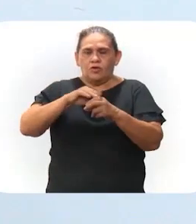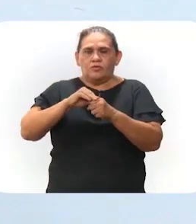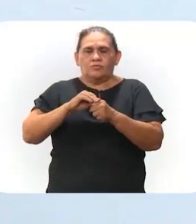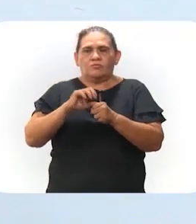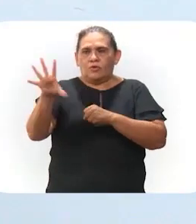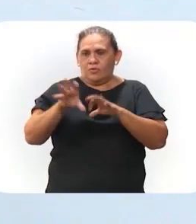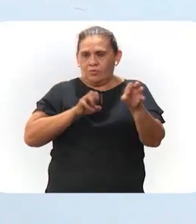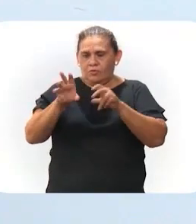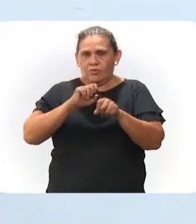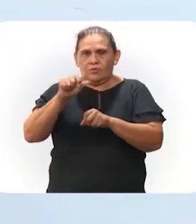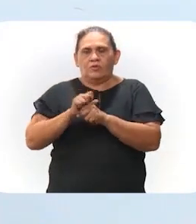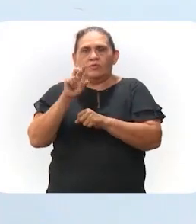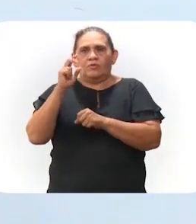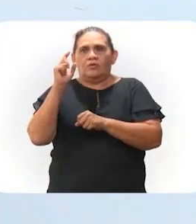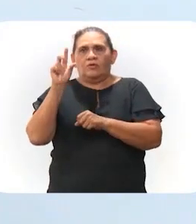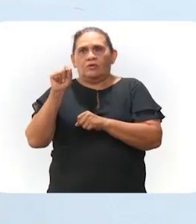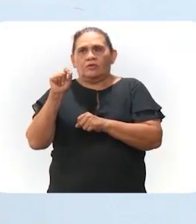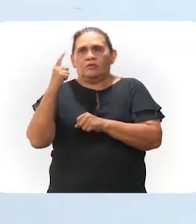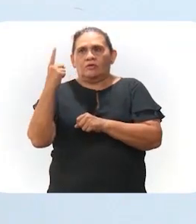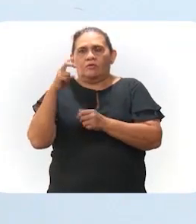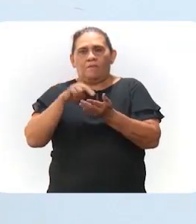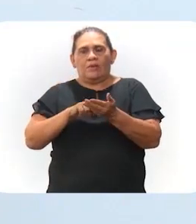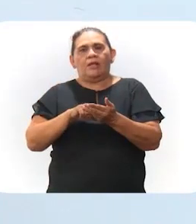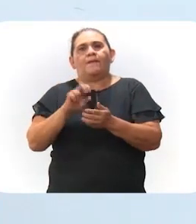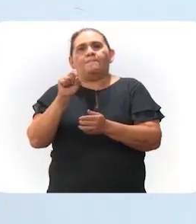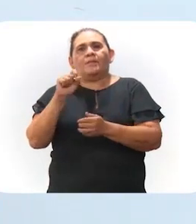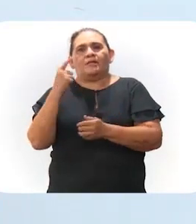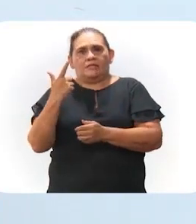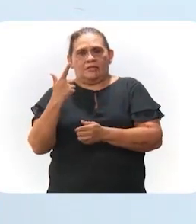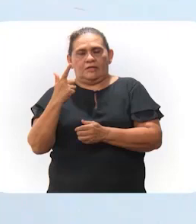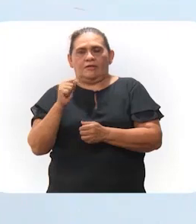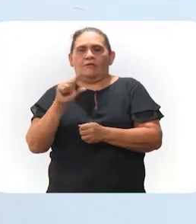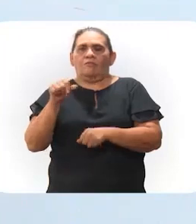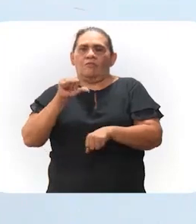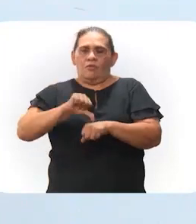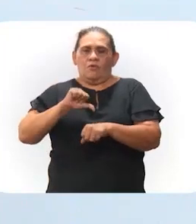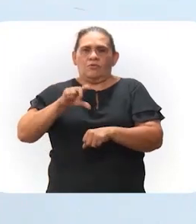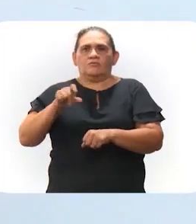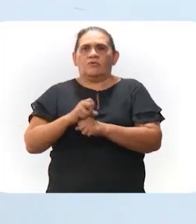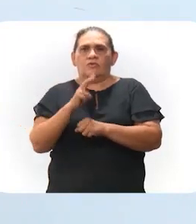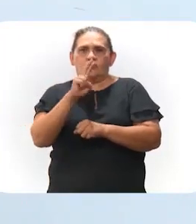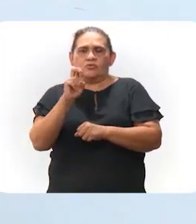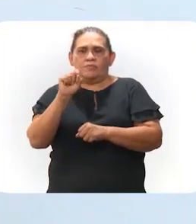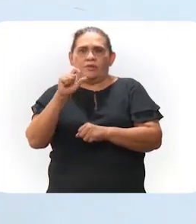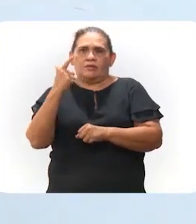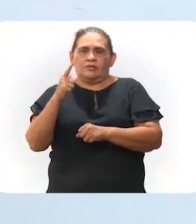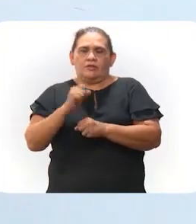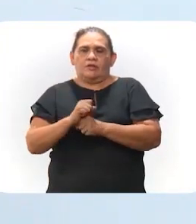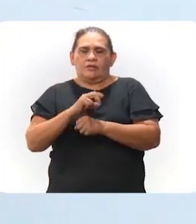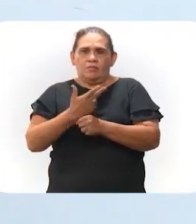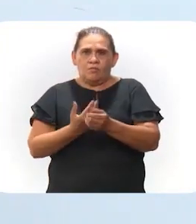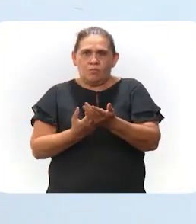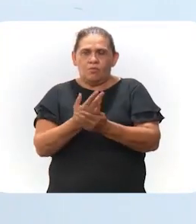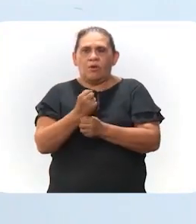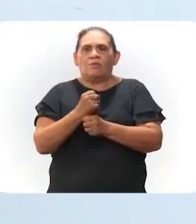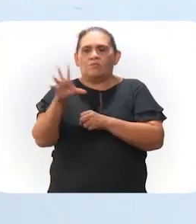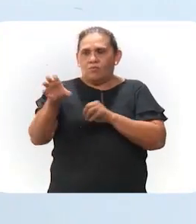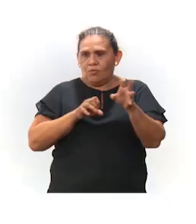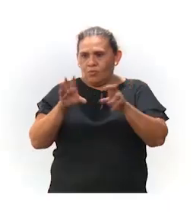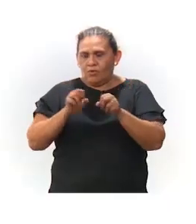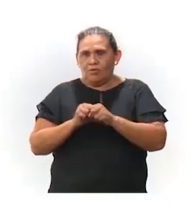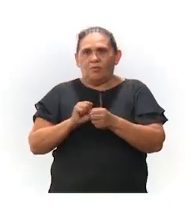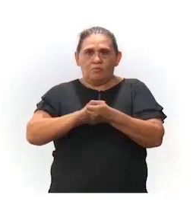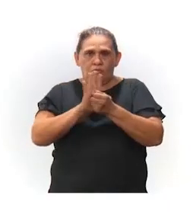contagios registrados, que son 71.026. Hoy se detectaron 227 nuevos contagios de